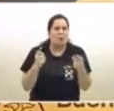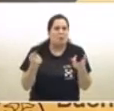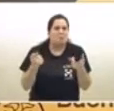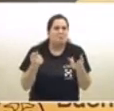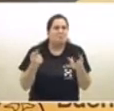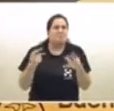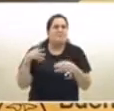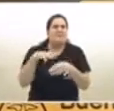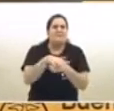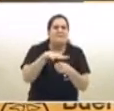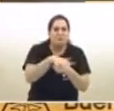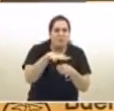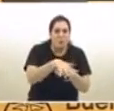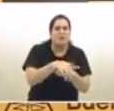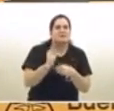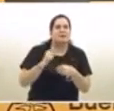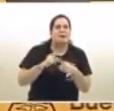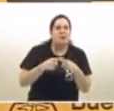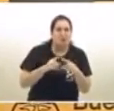que el presidente tenía un viaje a Santa Fe.